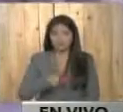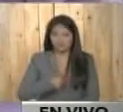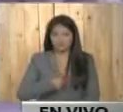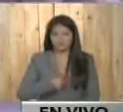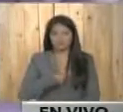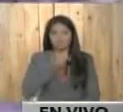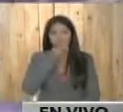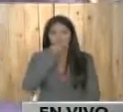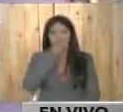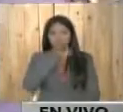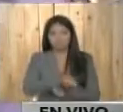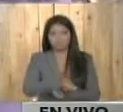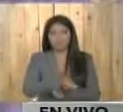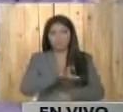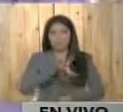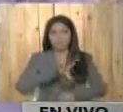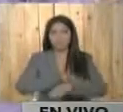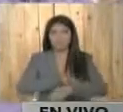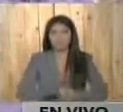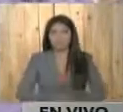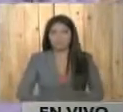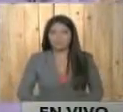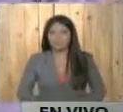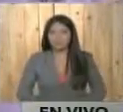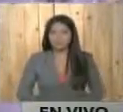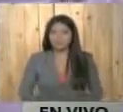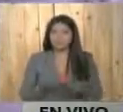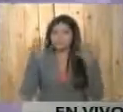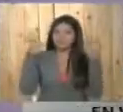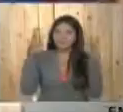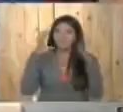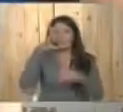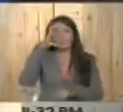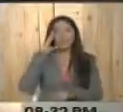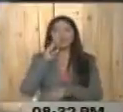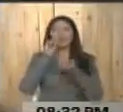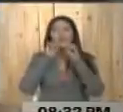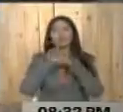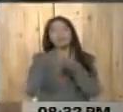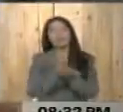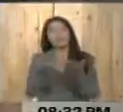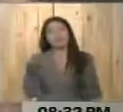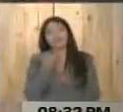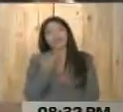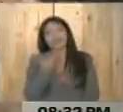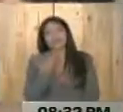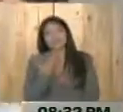el diploma de médico. ¿Oíste? Que Dios los bendiga, pues. Gracias.